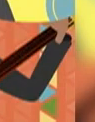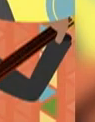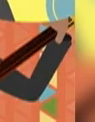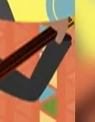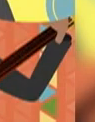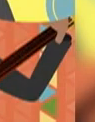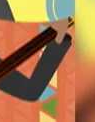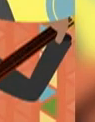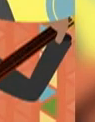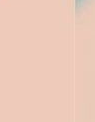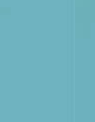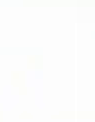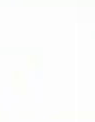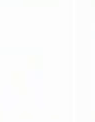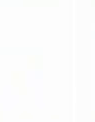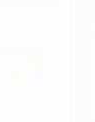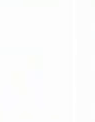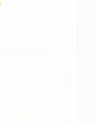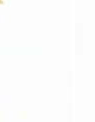y